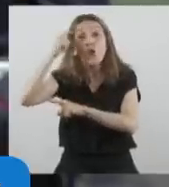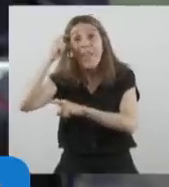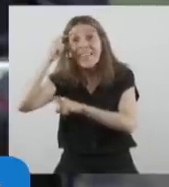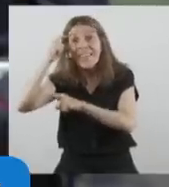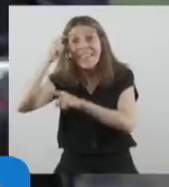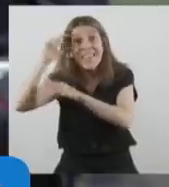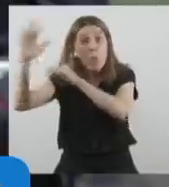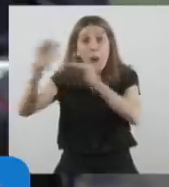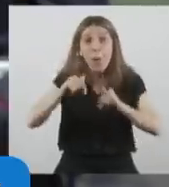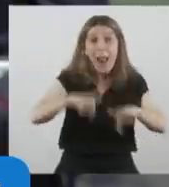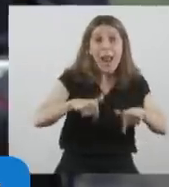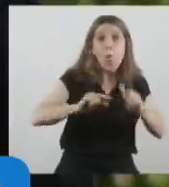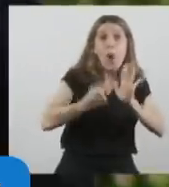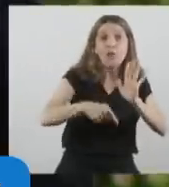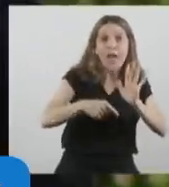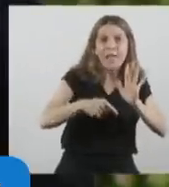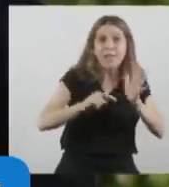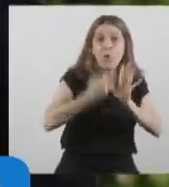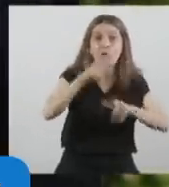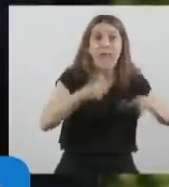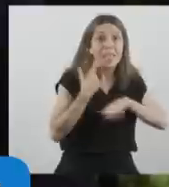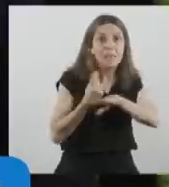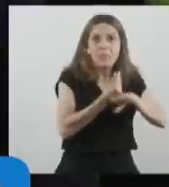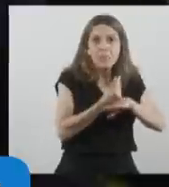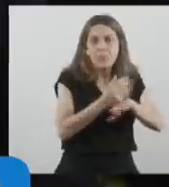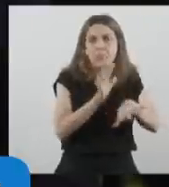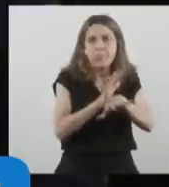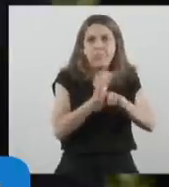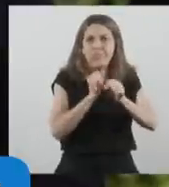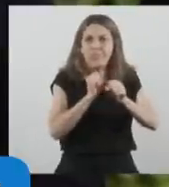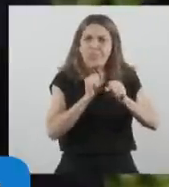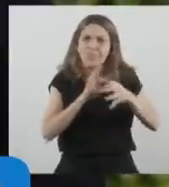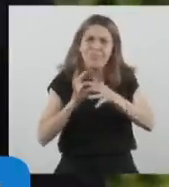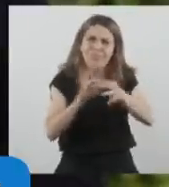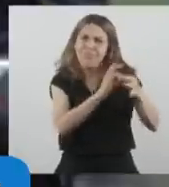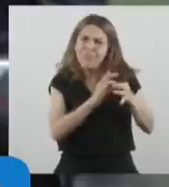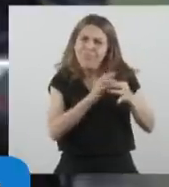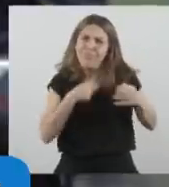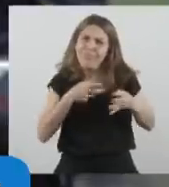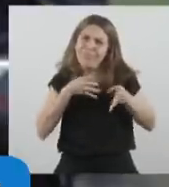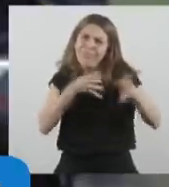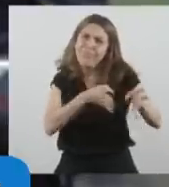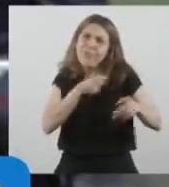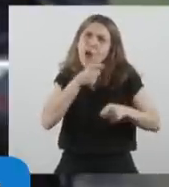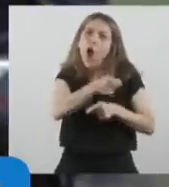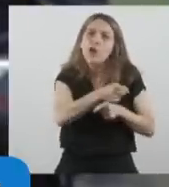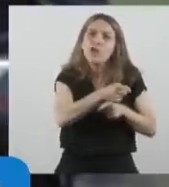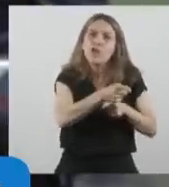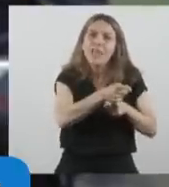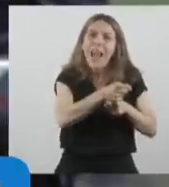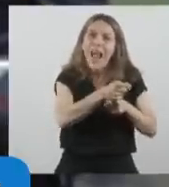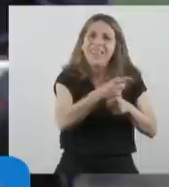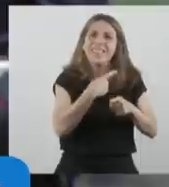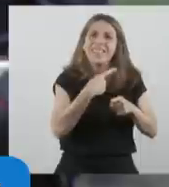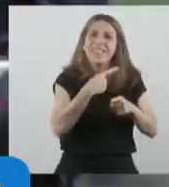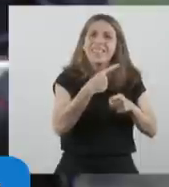aires- los porteños nos revelamos a la corona española y